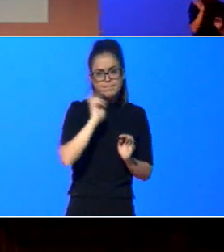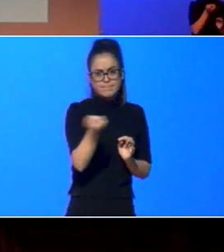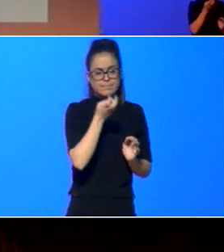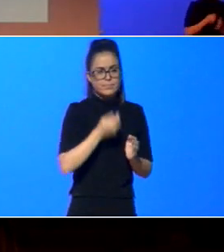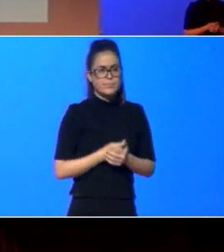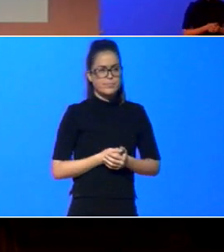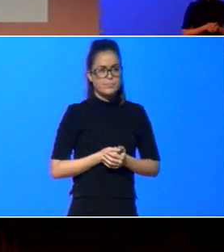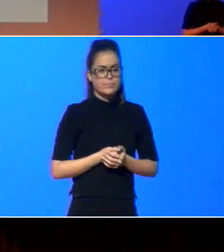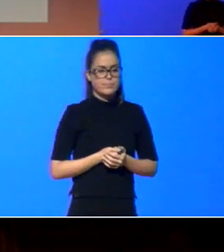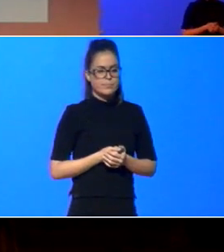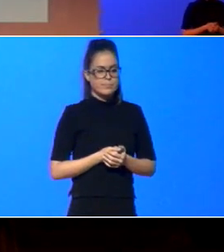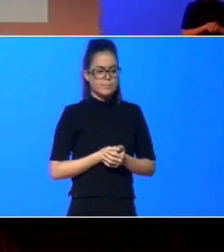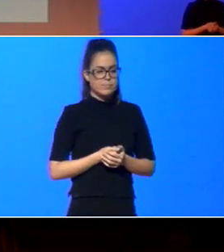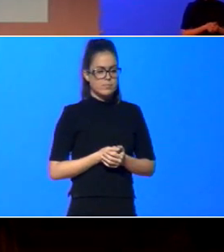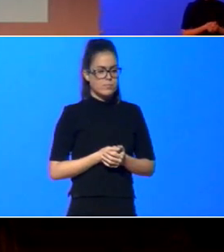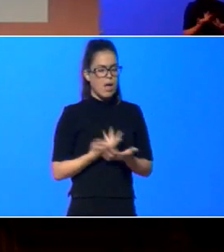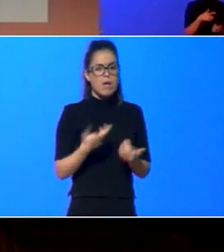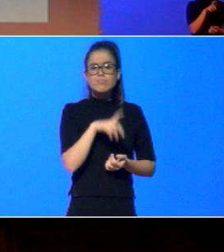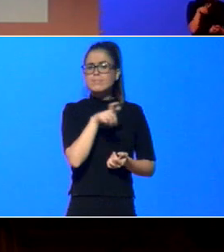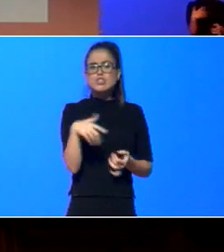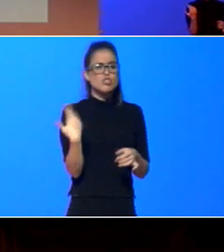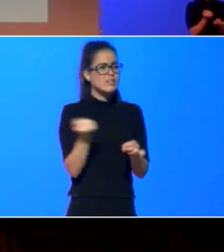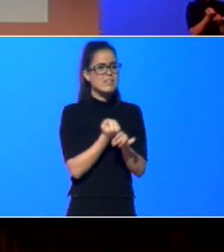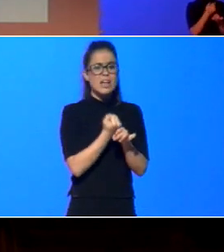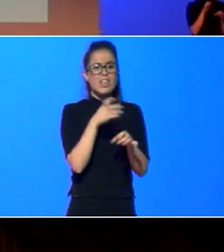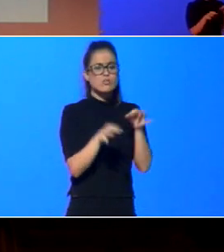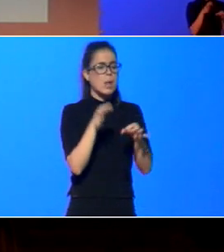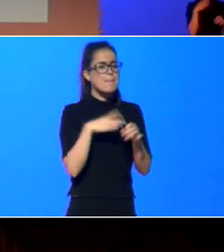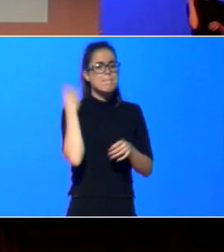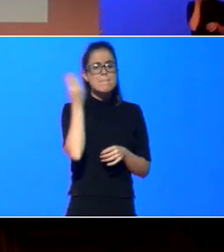ocurren los operadores jurídicos en el ámbito laboral